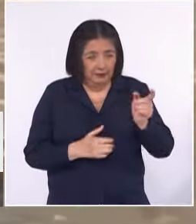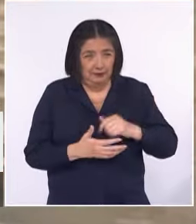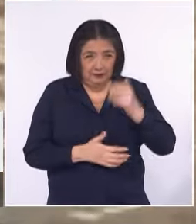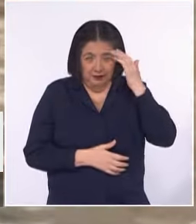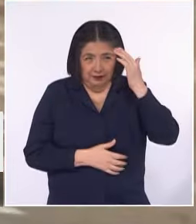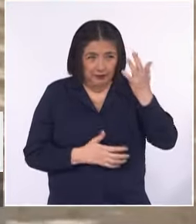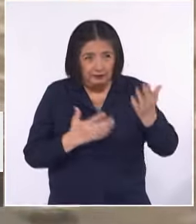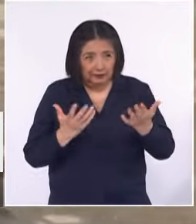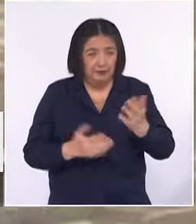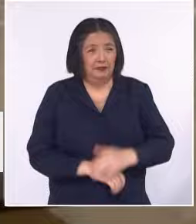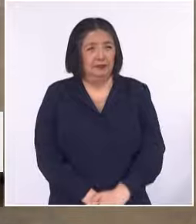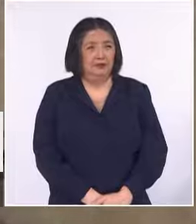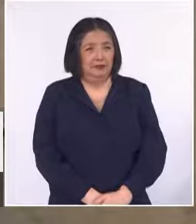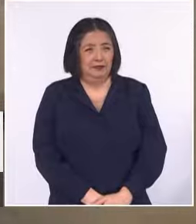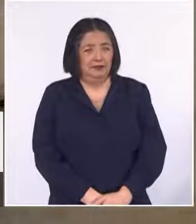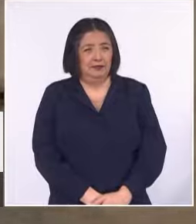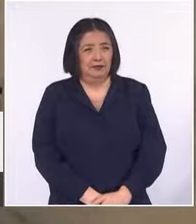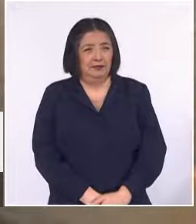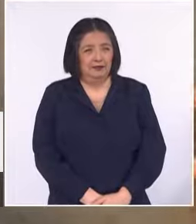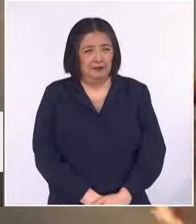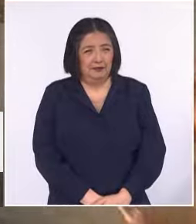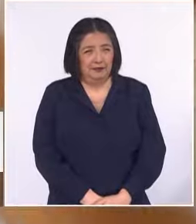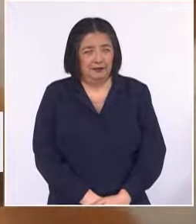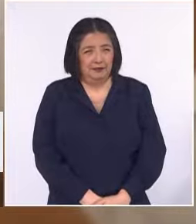sus saludos también.